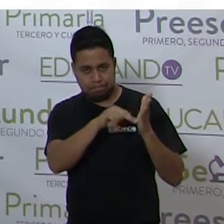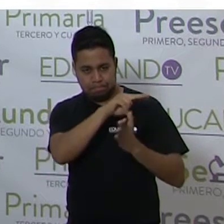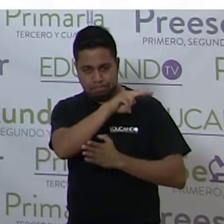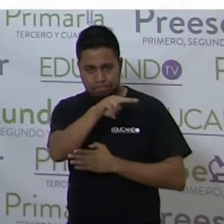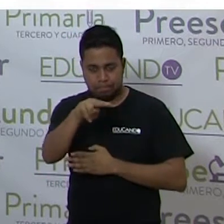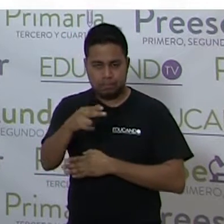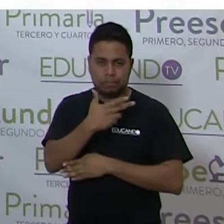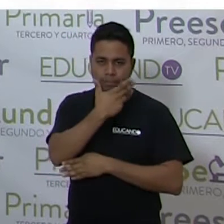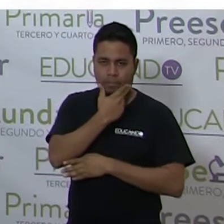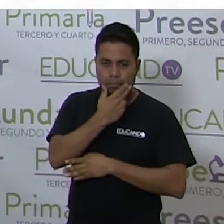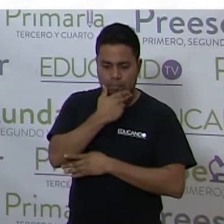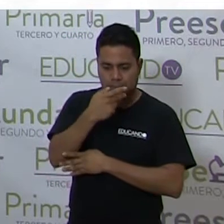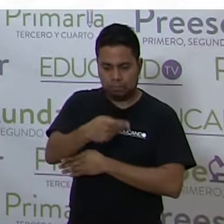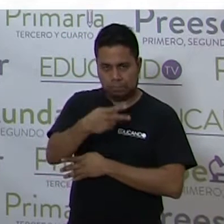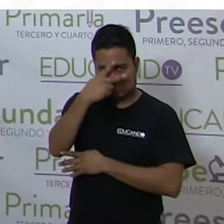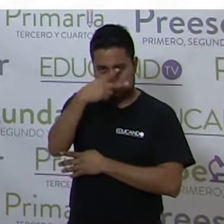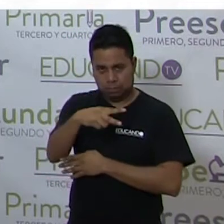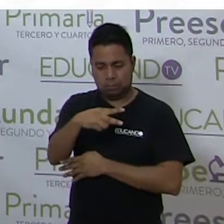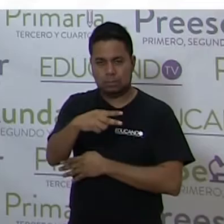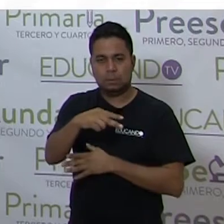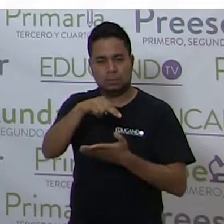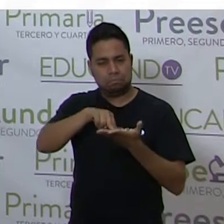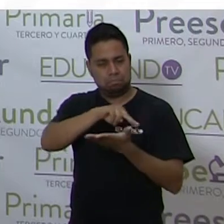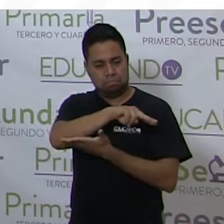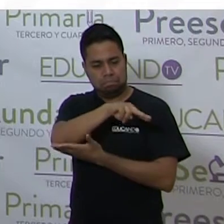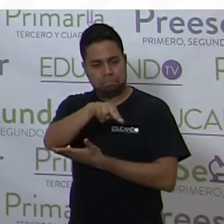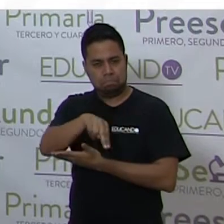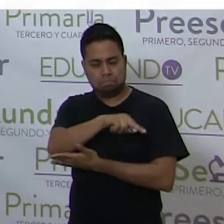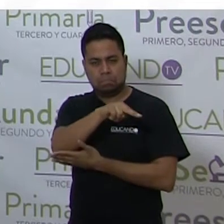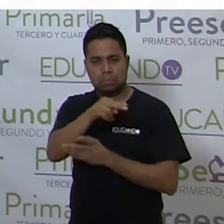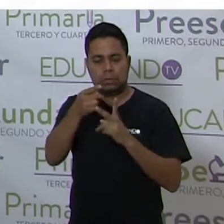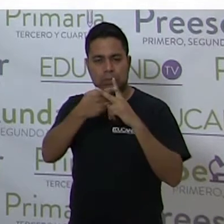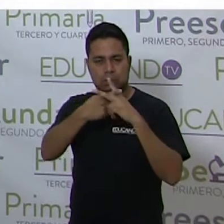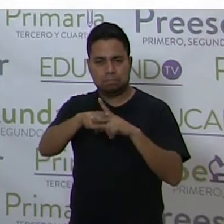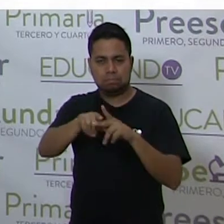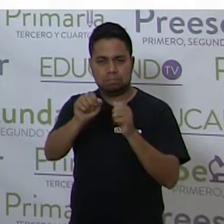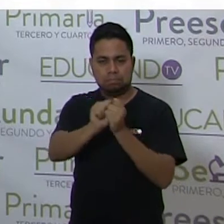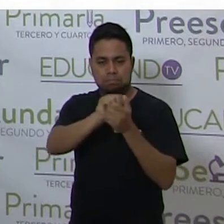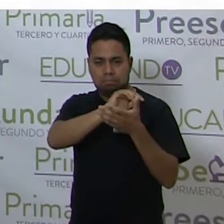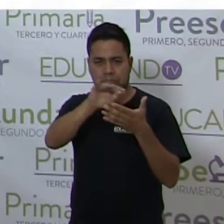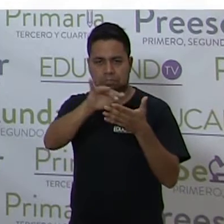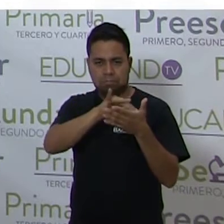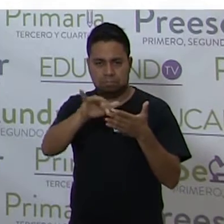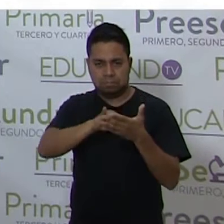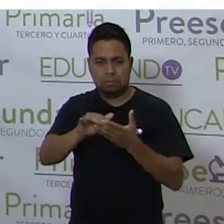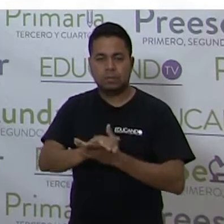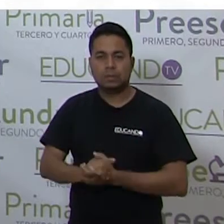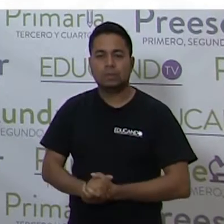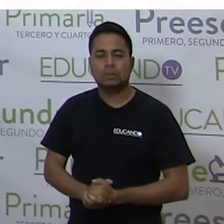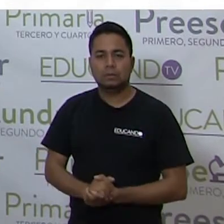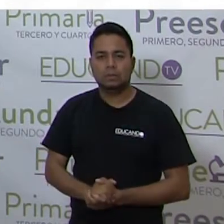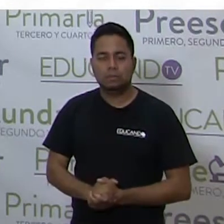gran pintor mexicano muralista, vamos a empezar con la lectura.